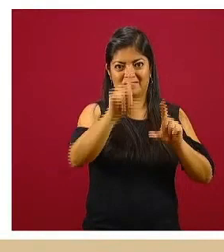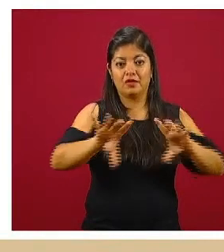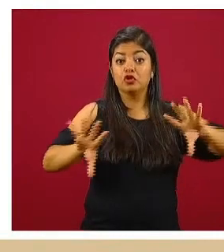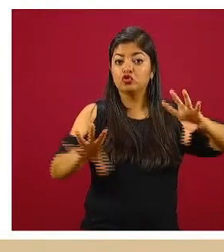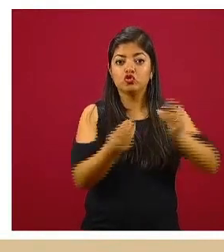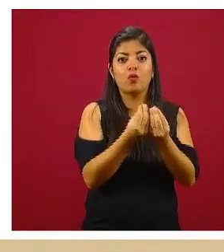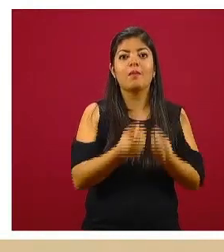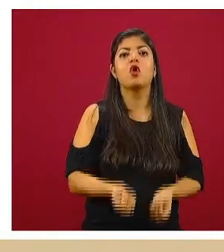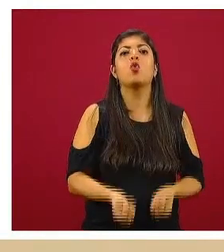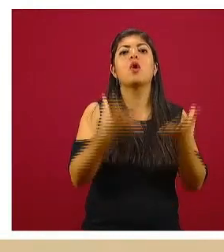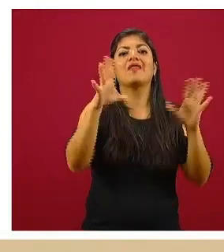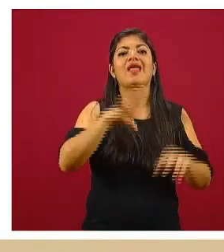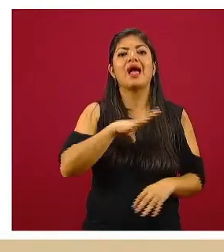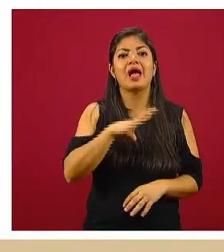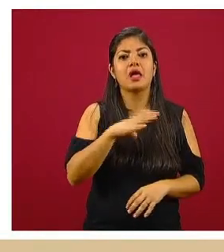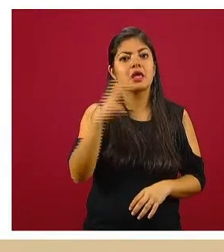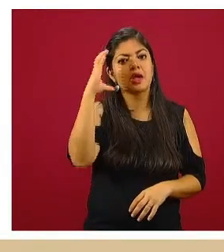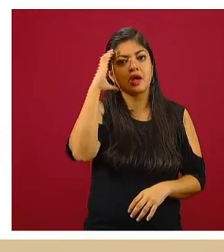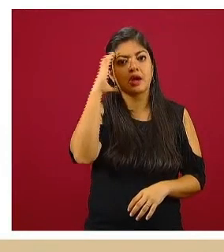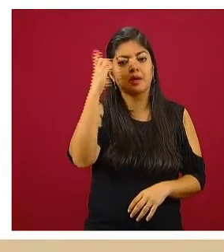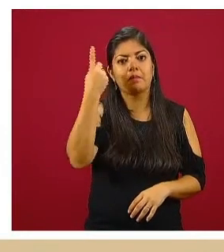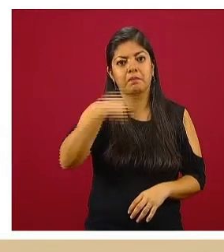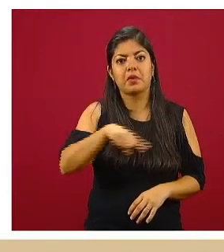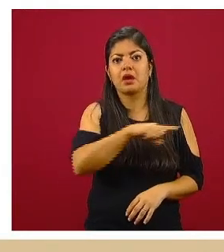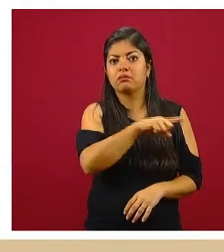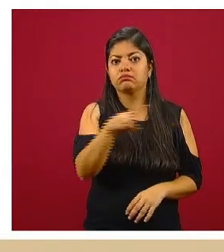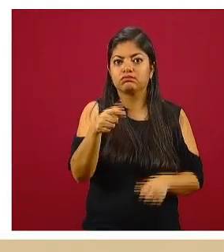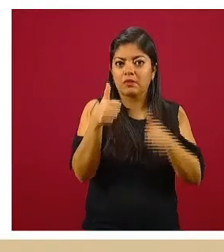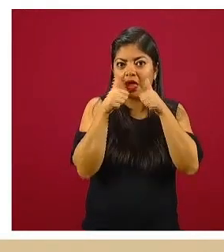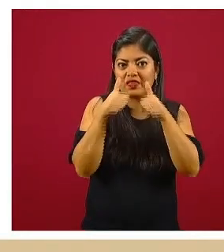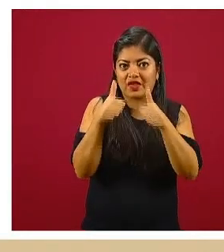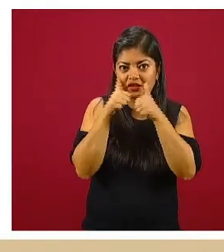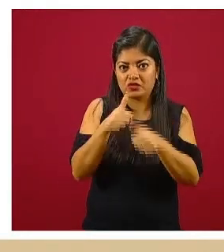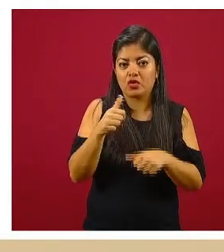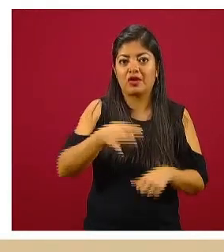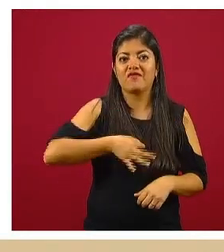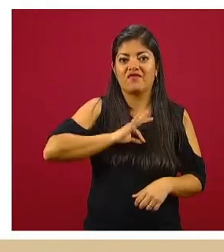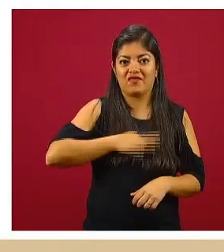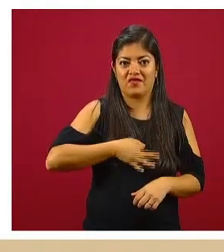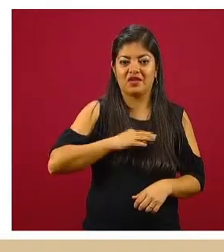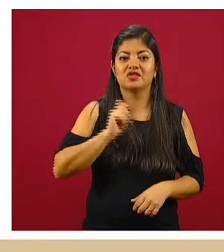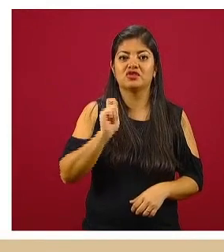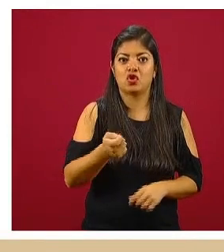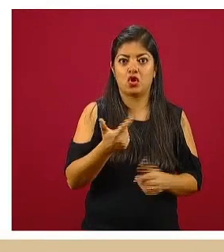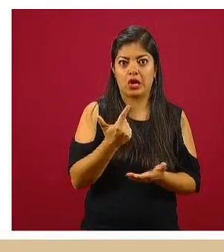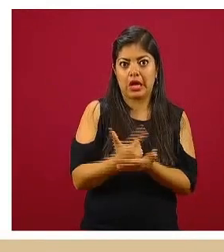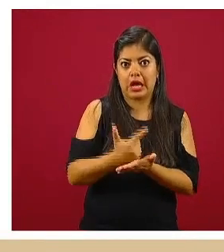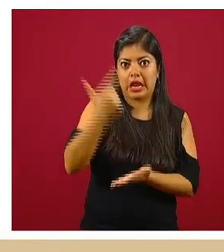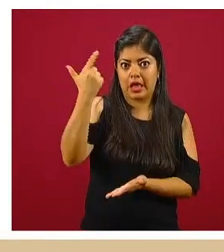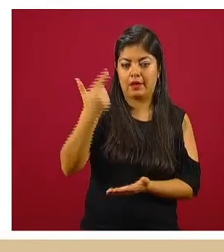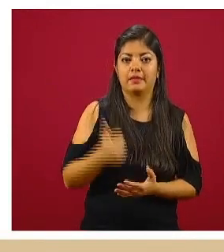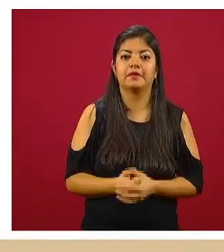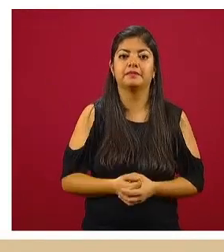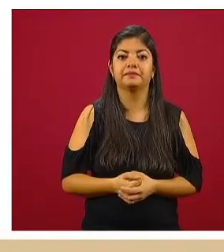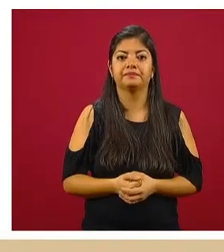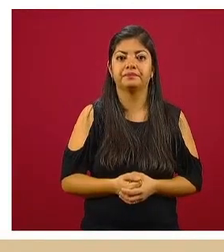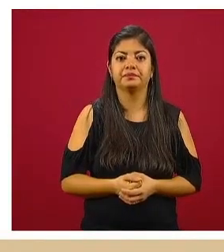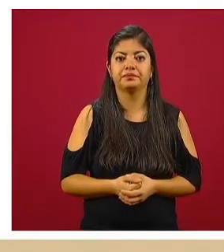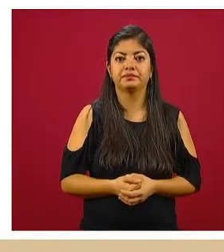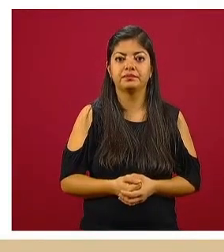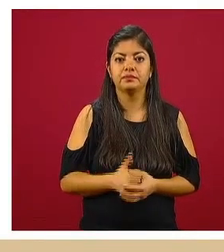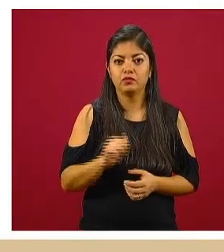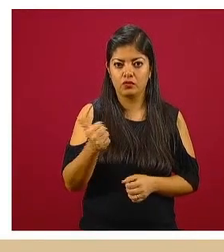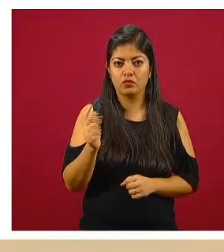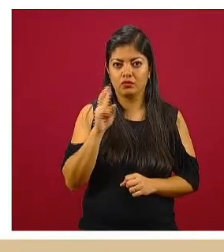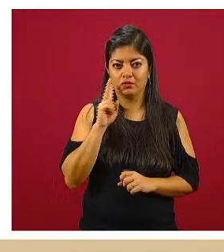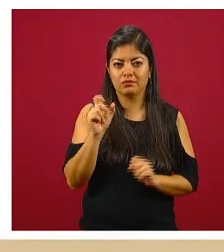de camas disponibles para atención de infección respiratoria aguda grave. La siguiente, que ya